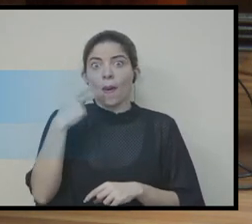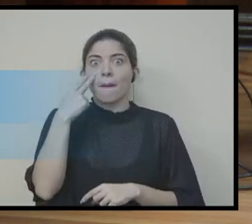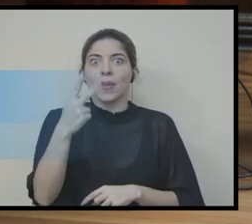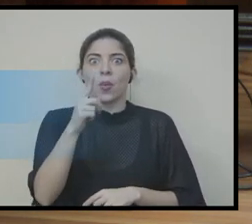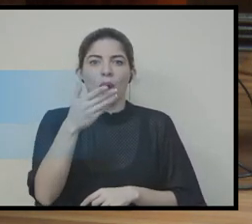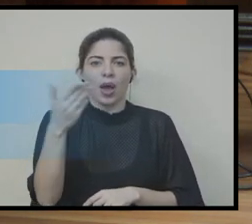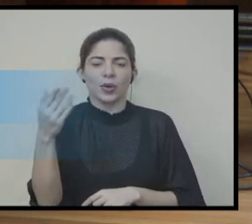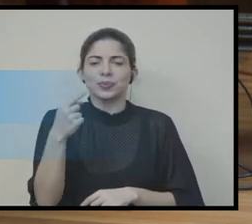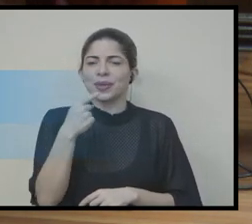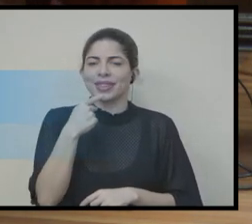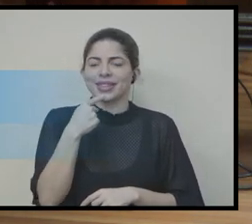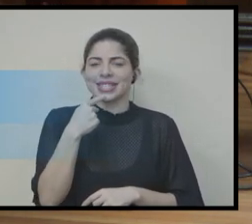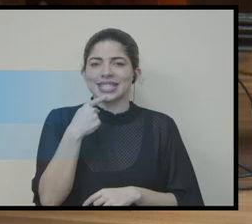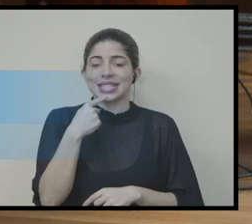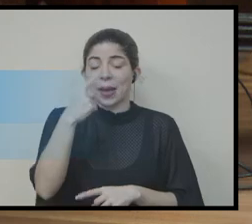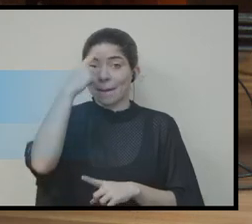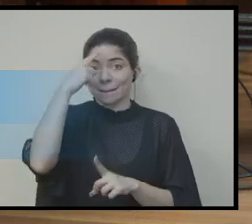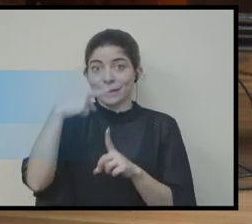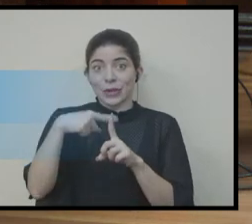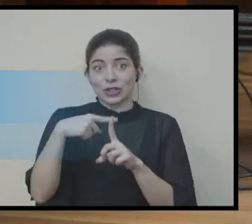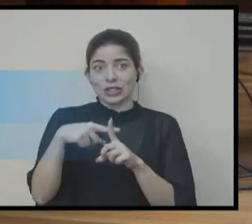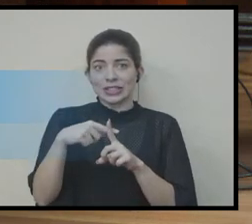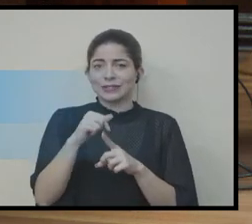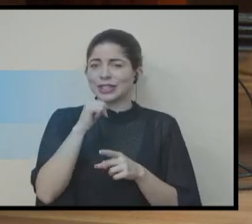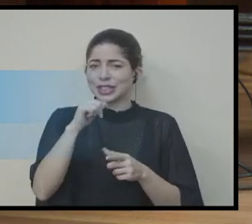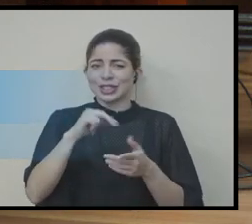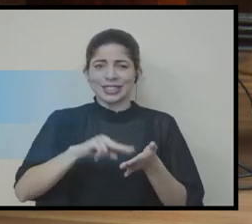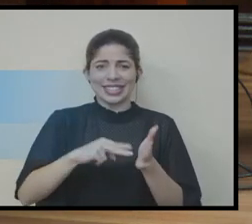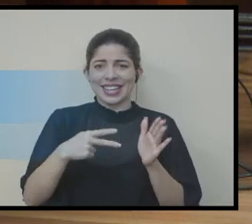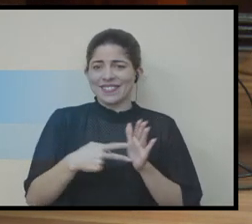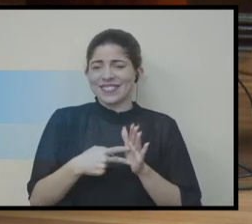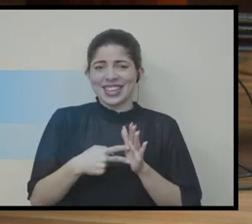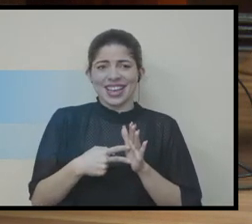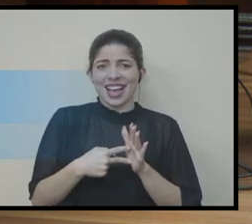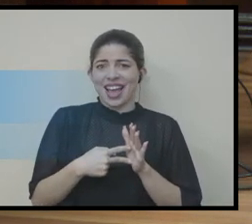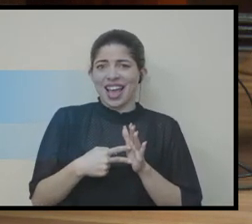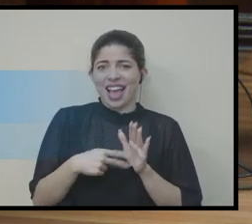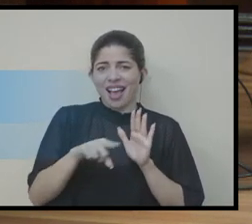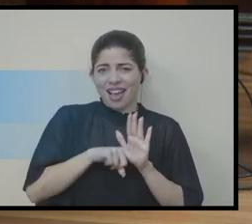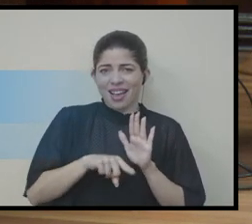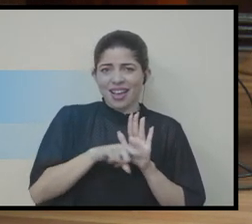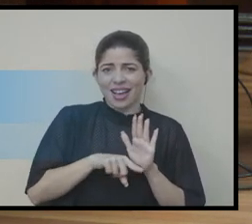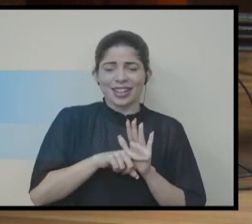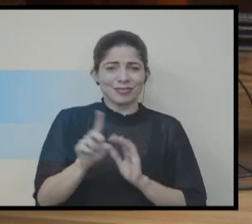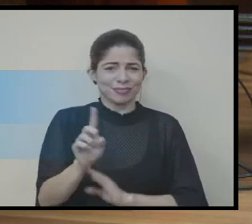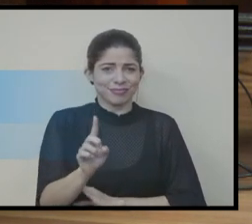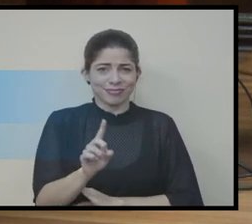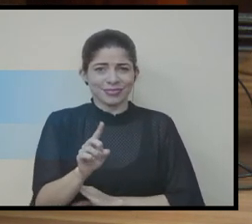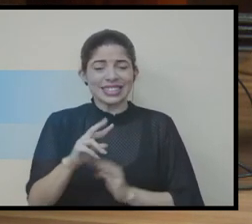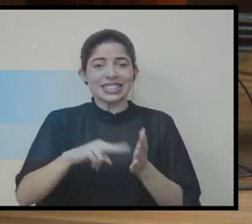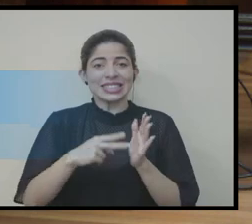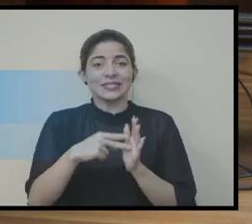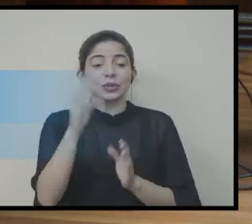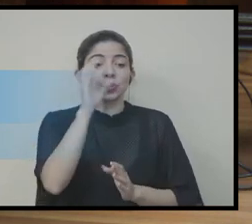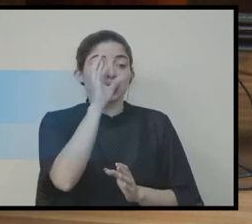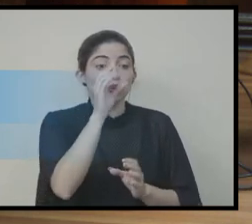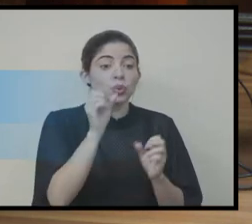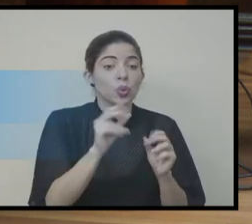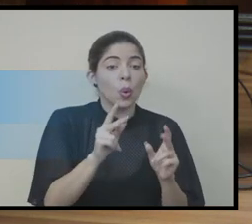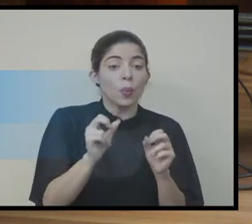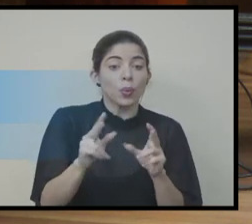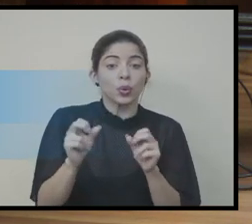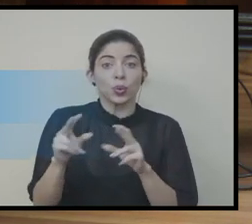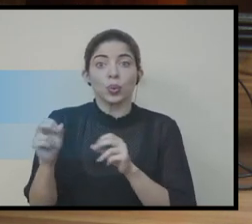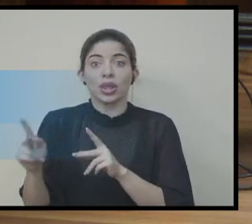que decía que ser positivo no es estar en negación, es ver oportunidades